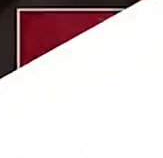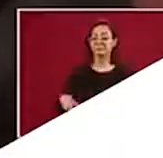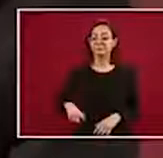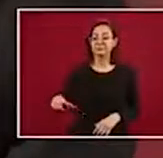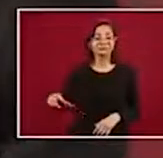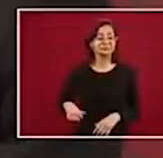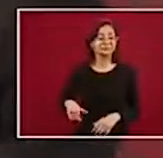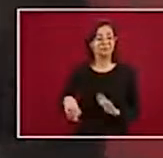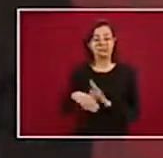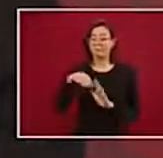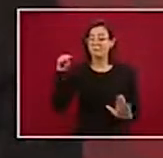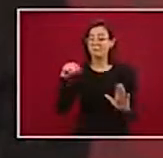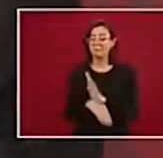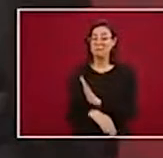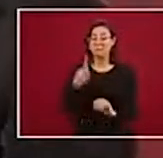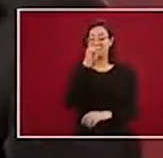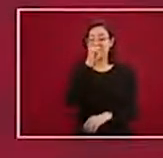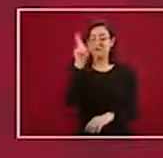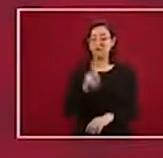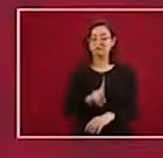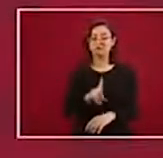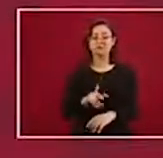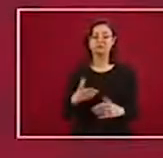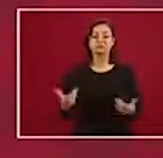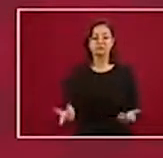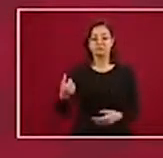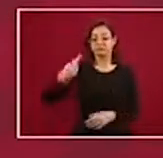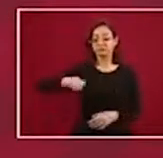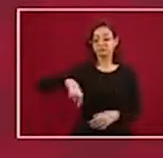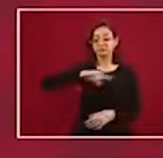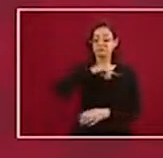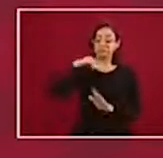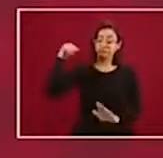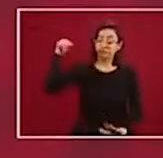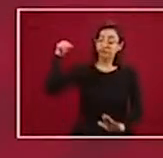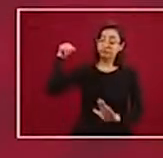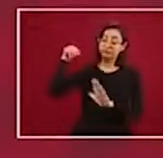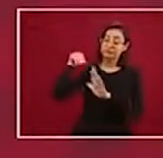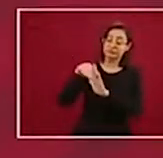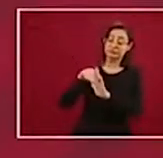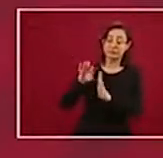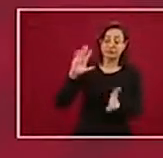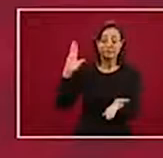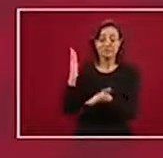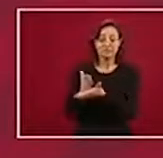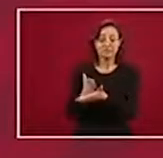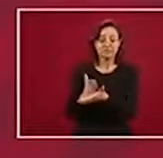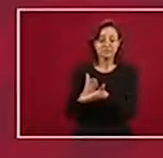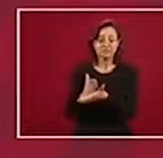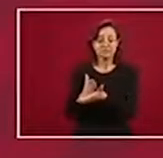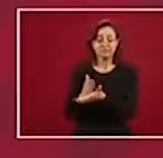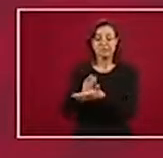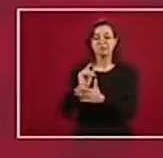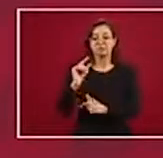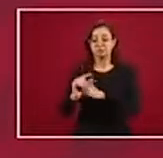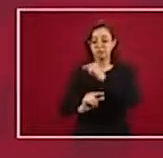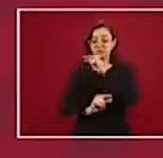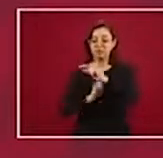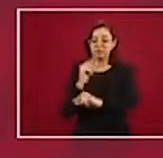detuvimos la caída y empezamos a aumentar poco a poco la producción